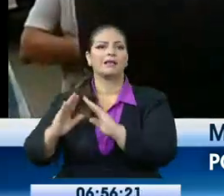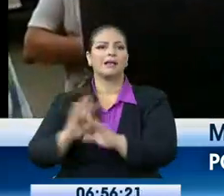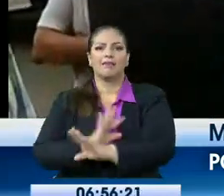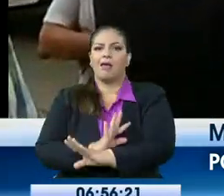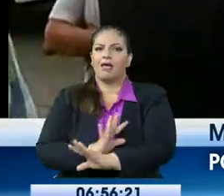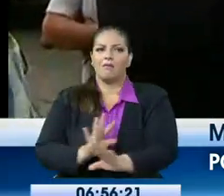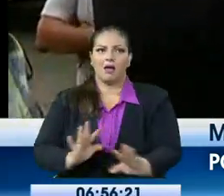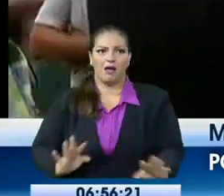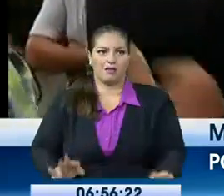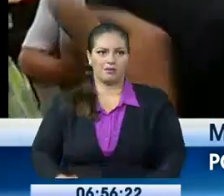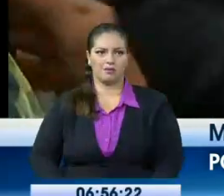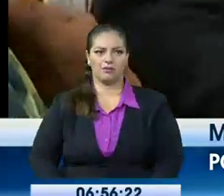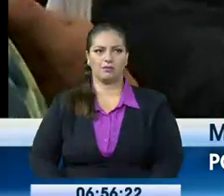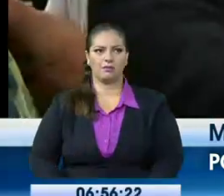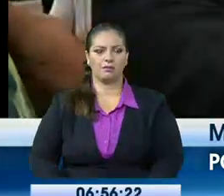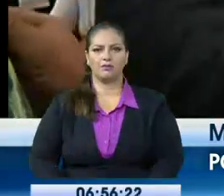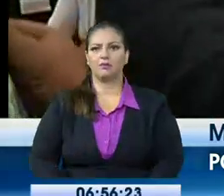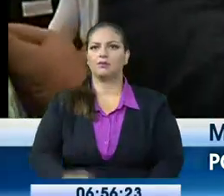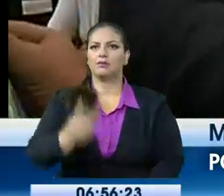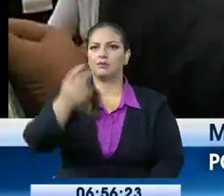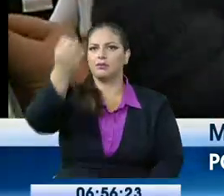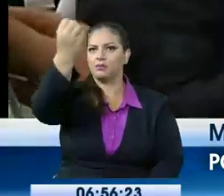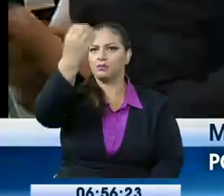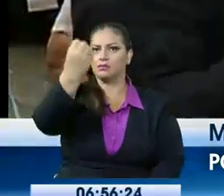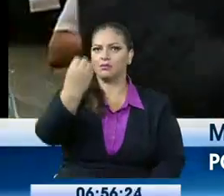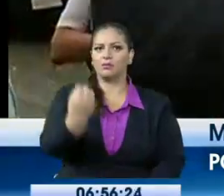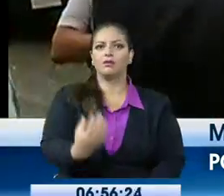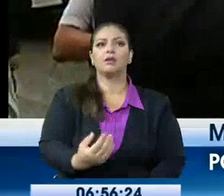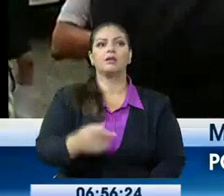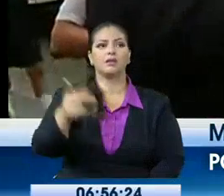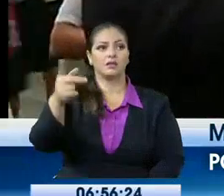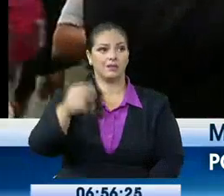y ese semáforo que está ahí, que nos den 30 segundos más.